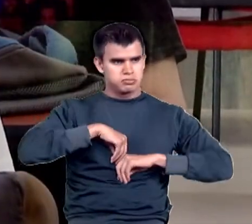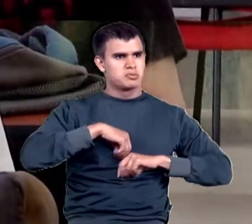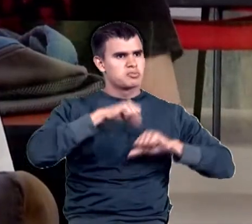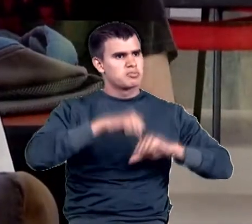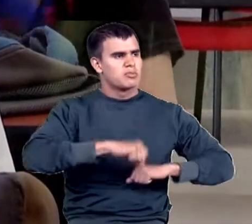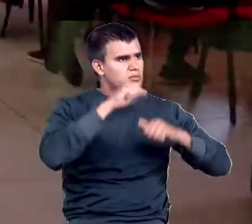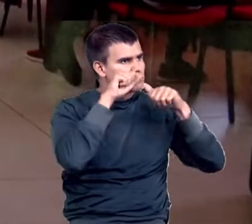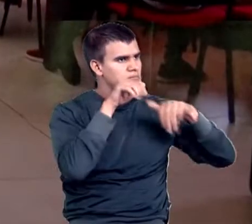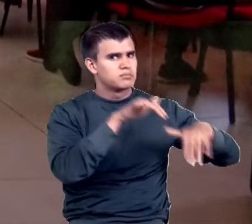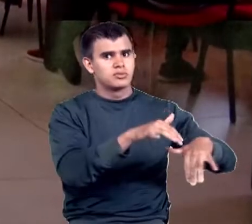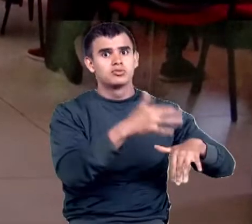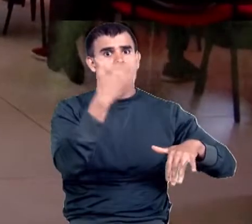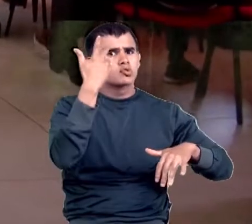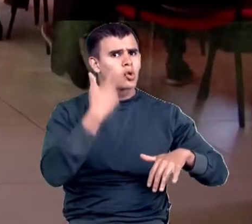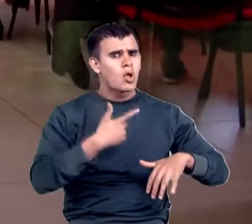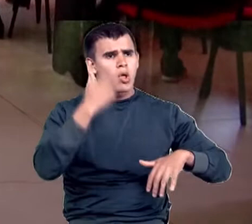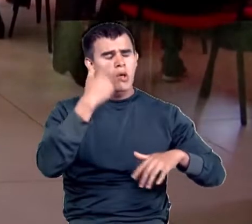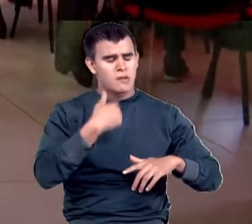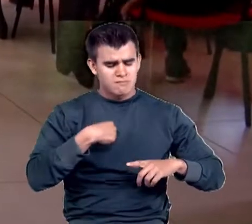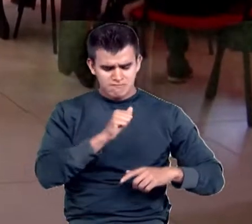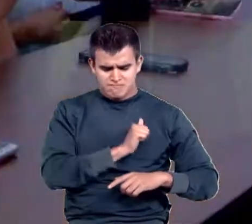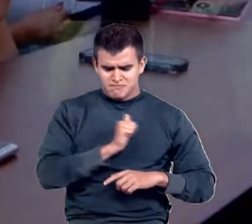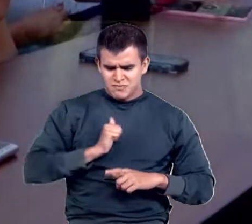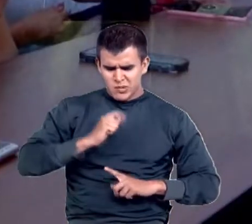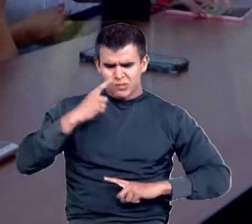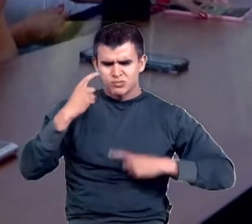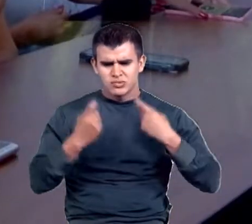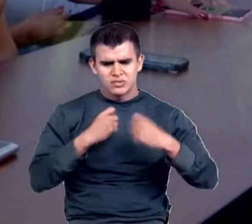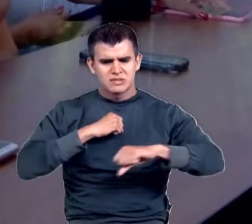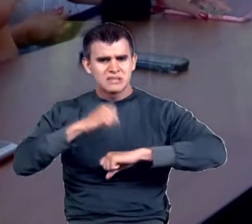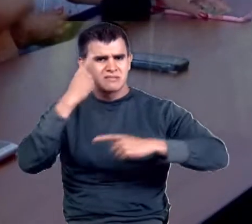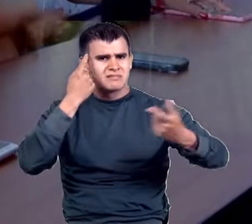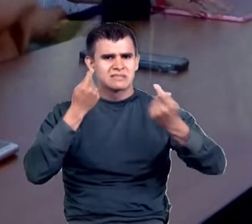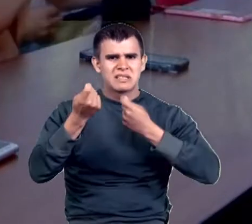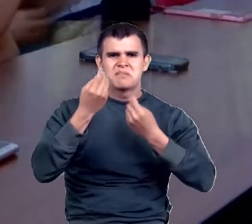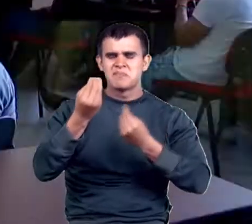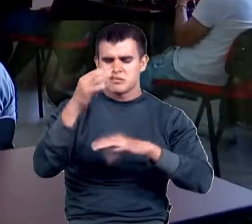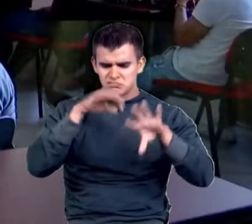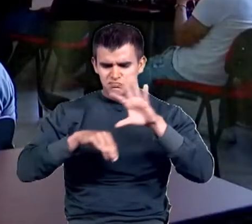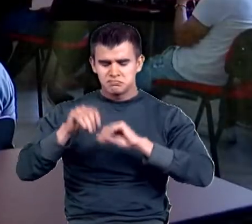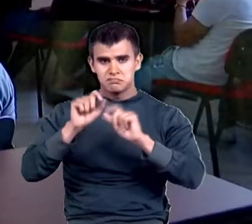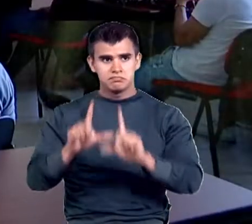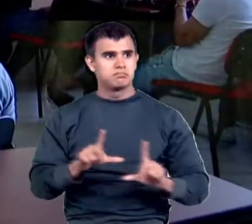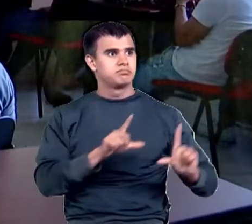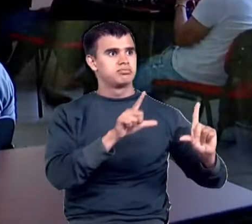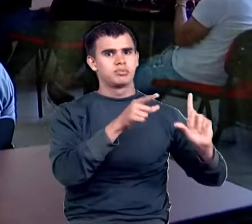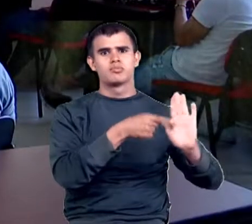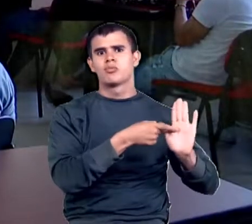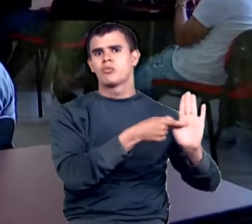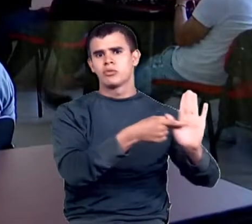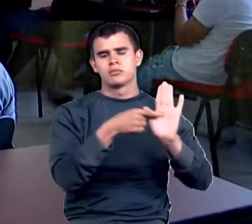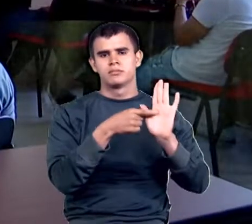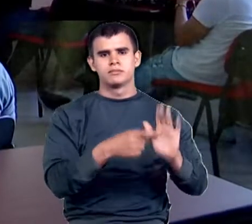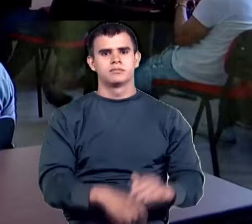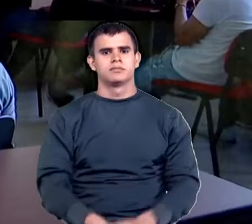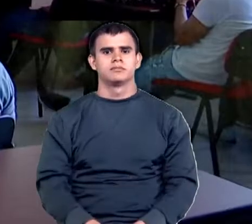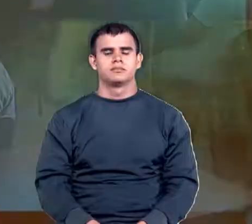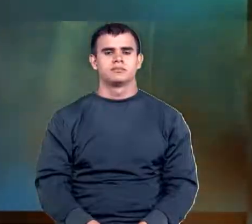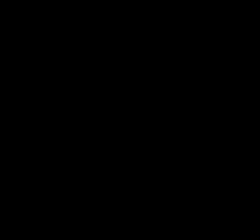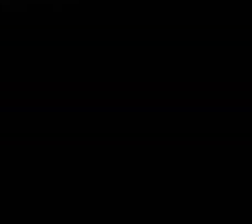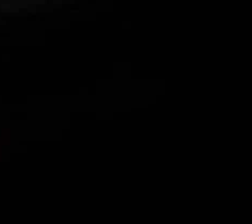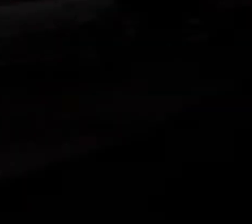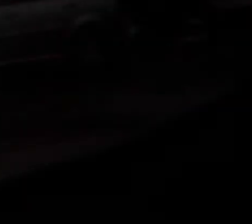en la formación de los nuevos comunicadores y publicistas, que a diario se ven enfrentados a la creación de estrategias de comunicación